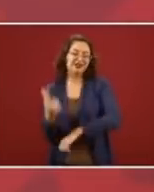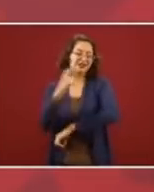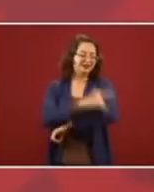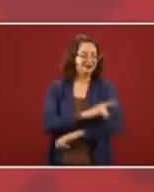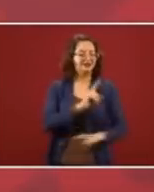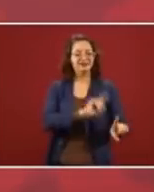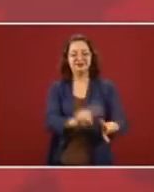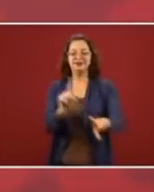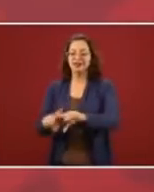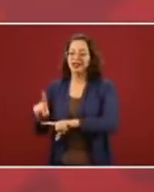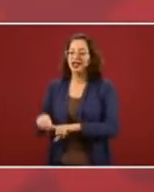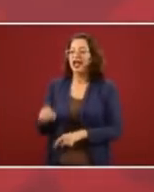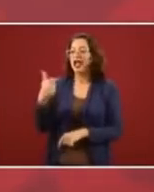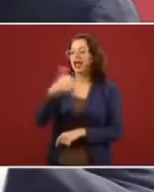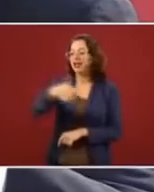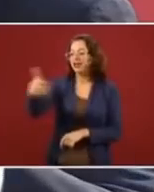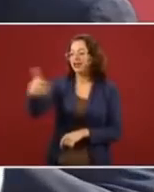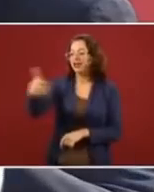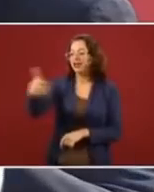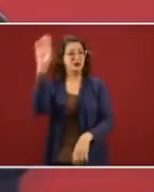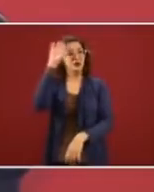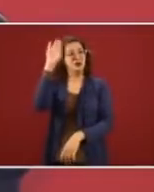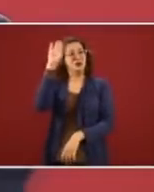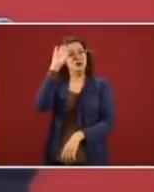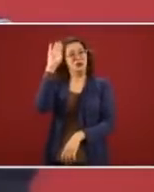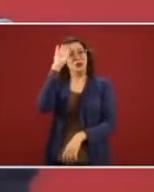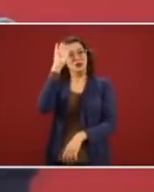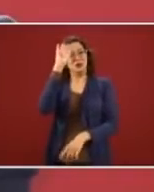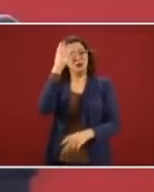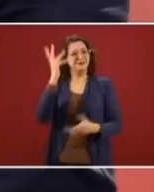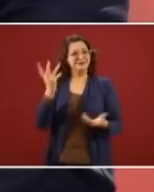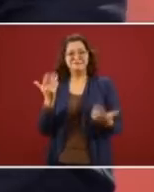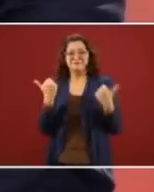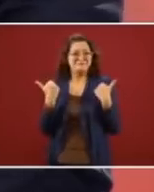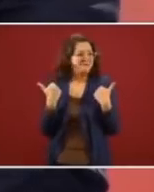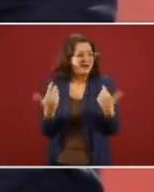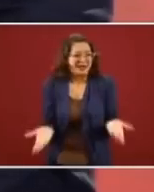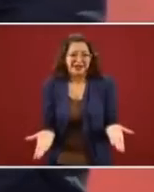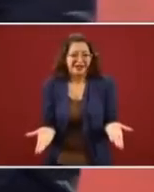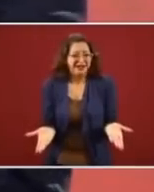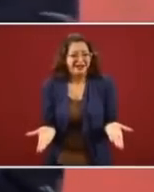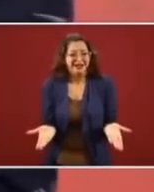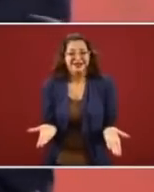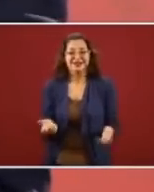¿sí?, compra. Y si estamos